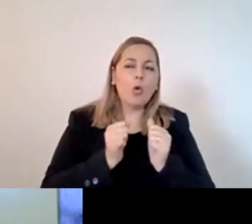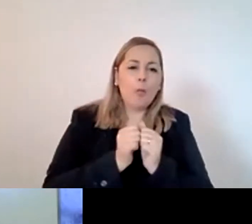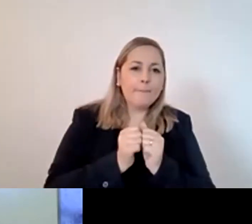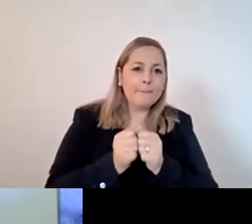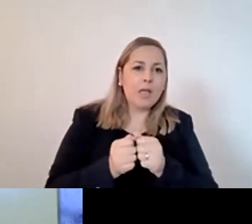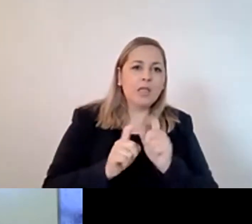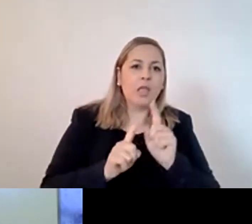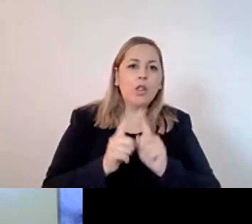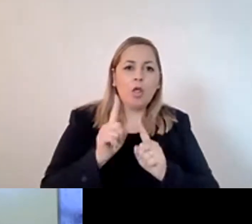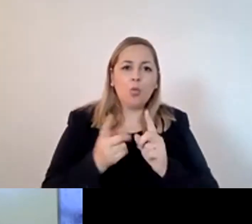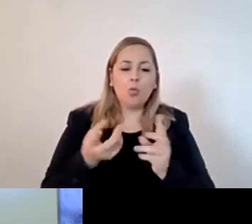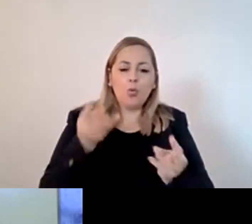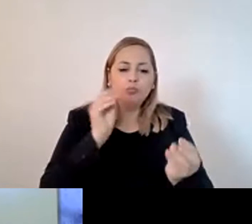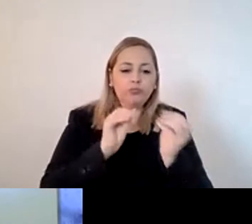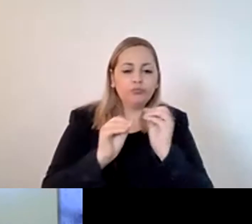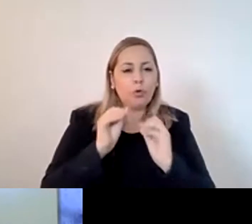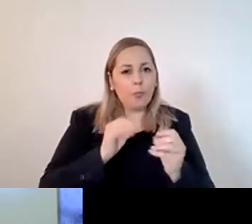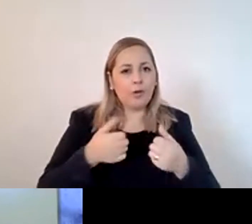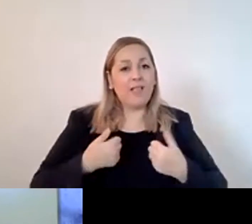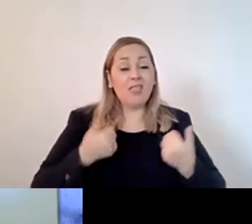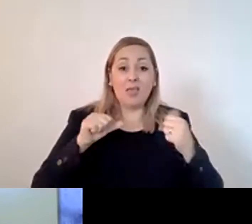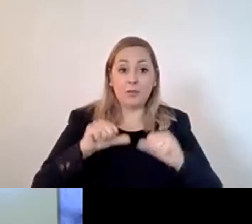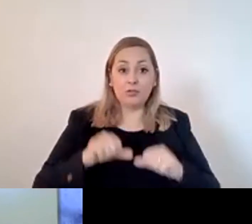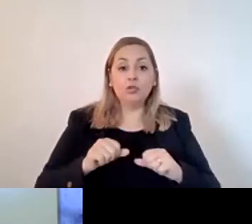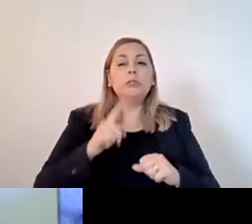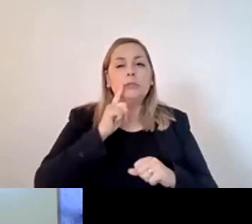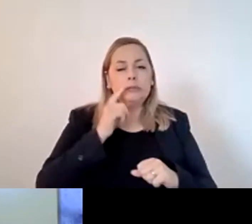componentes depresógenos a haber ideación suicida.